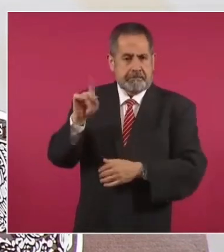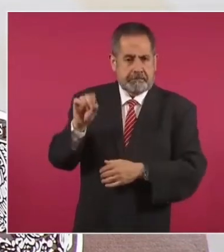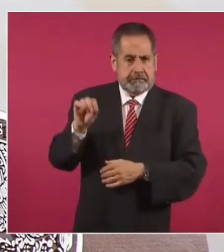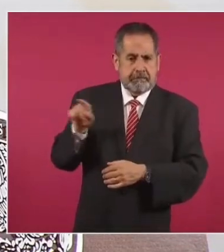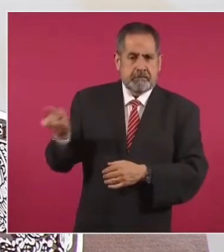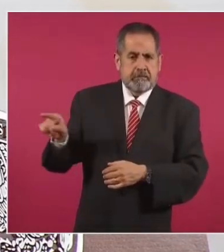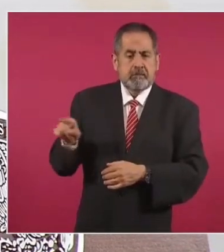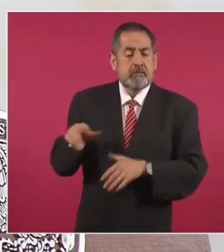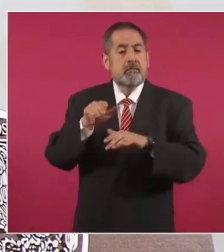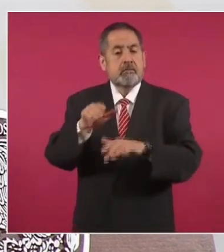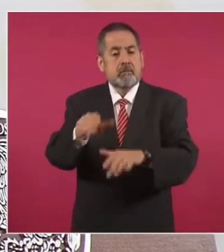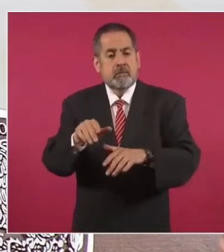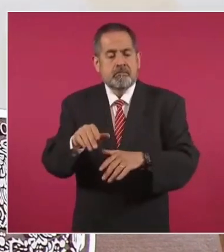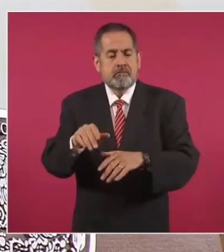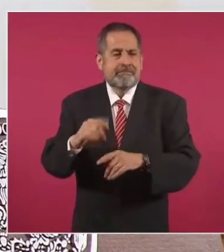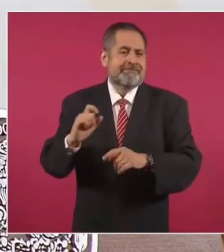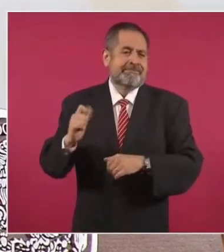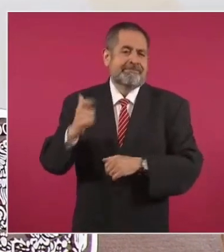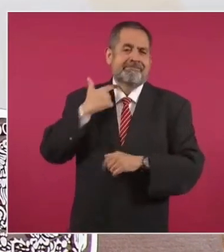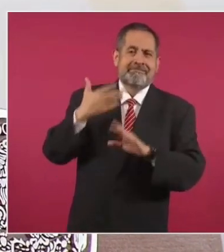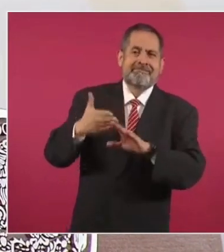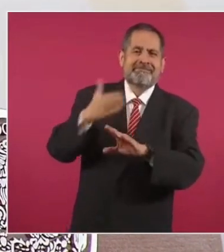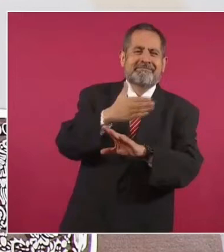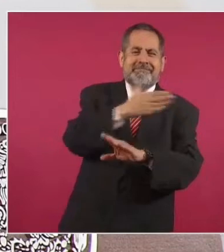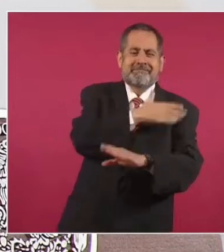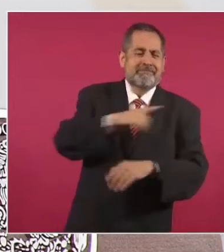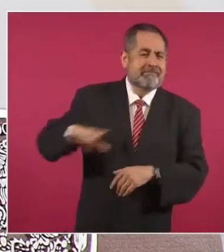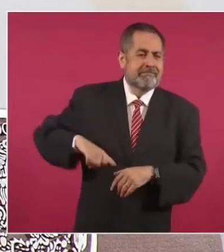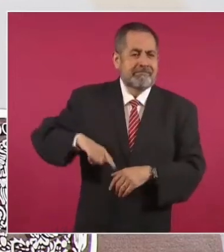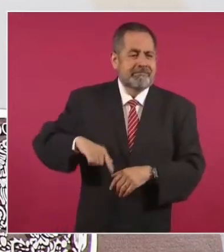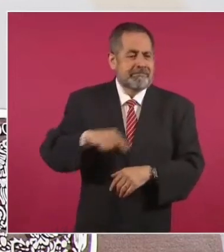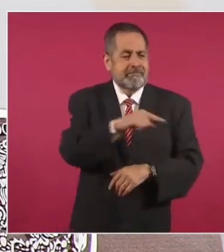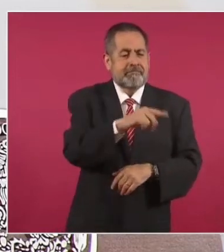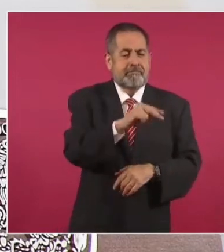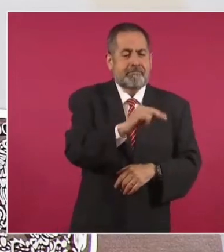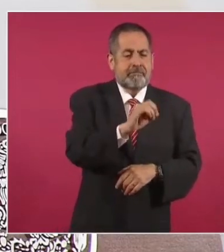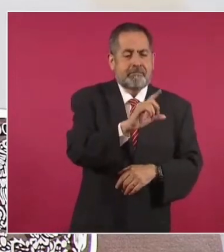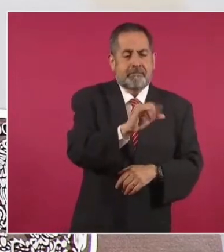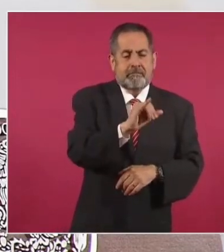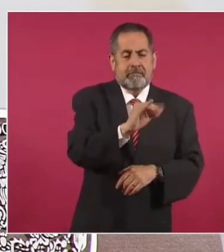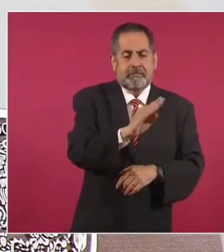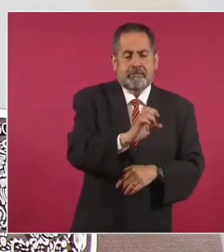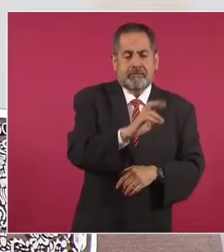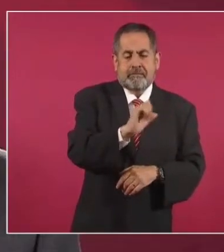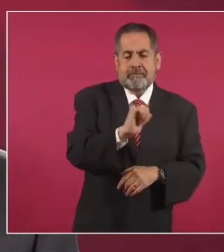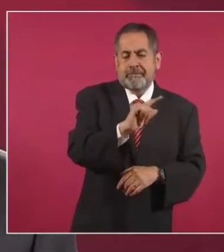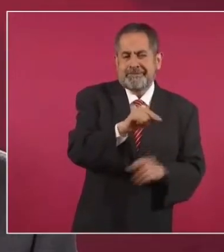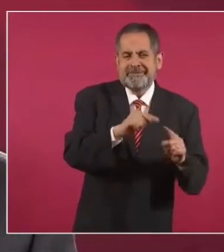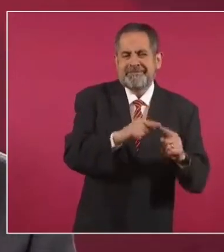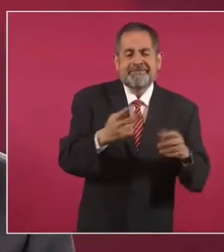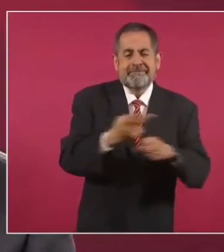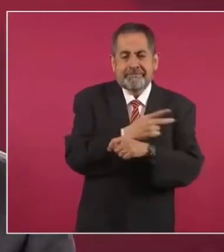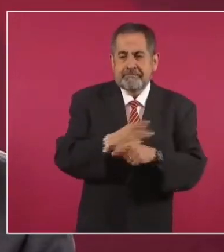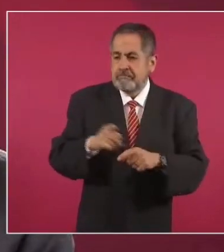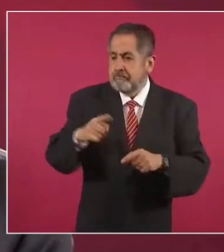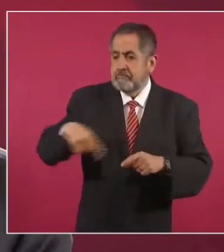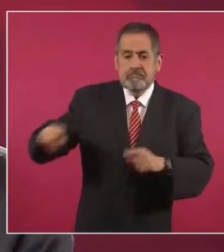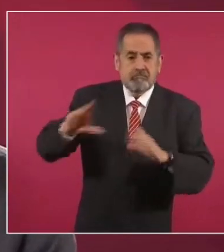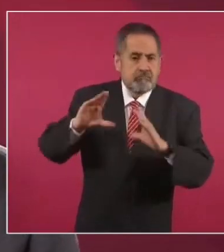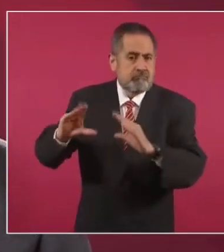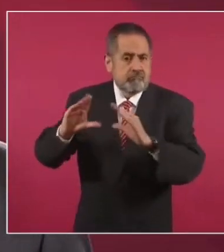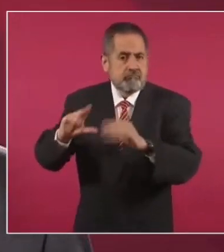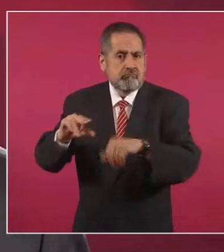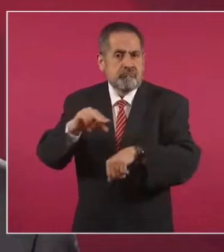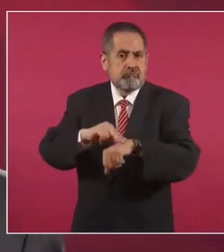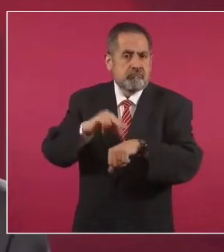de los saldos de la política neoliberal en materia de salud hay que hablar de la formación de médicos